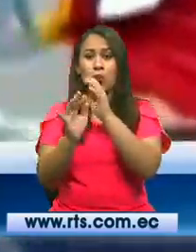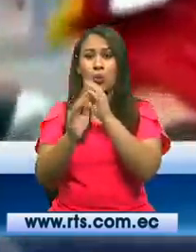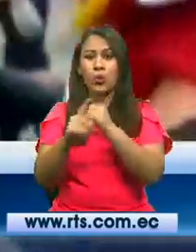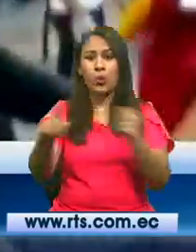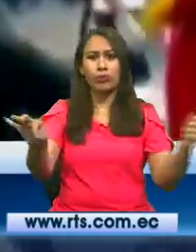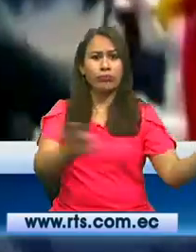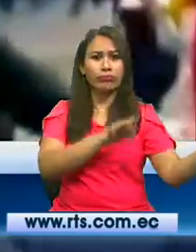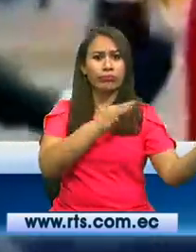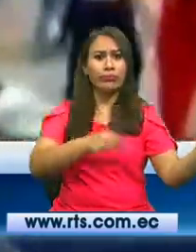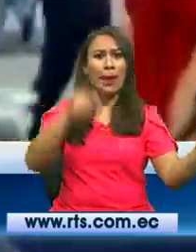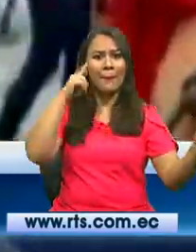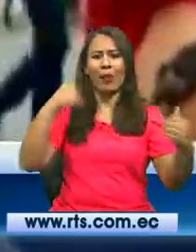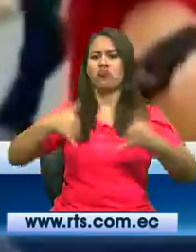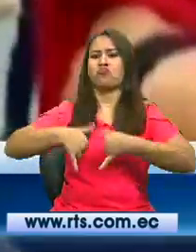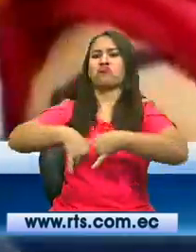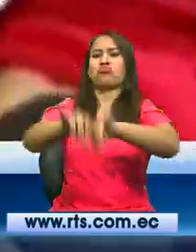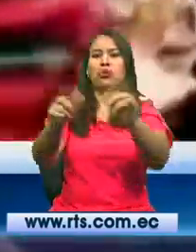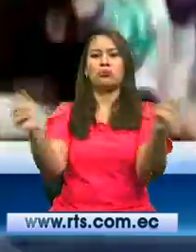luchan.